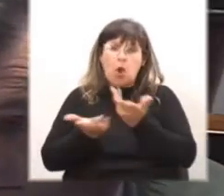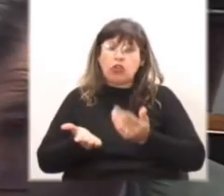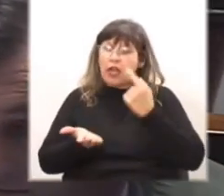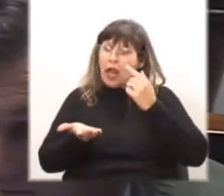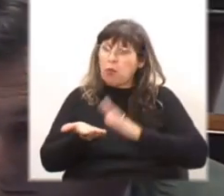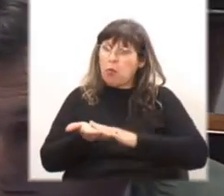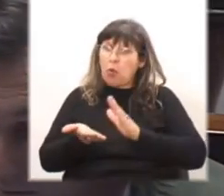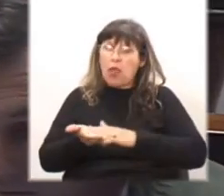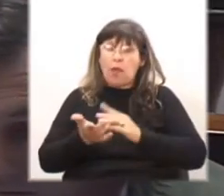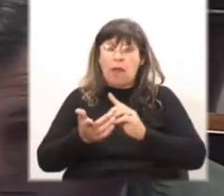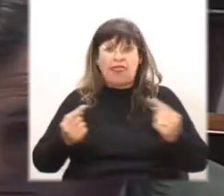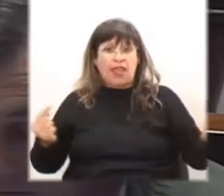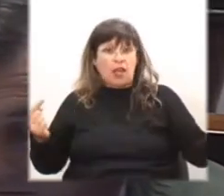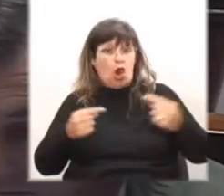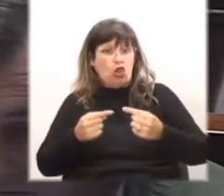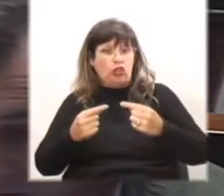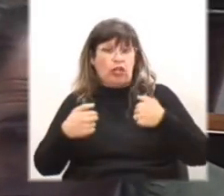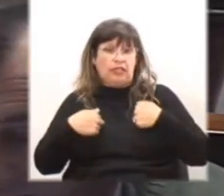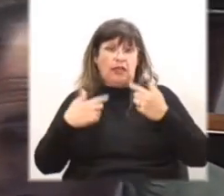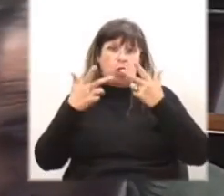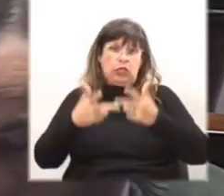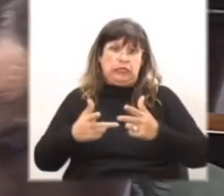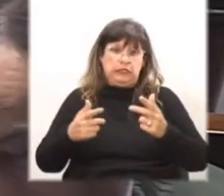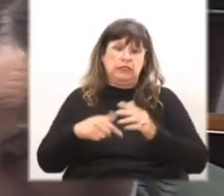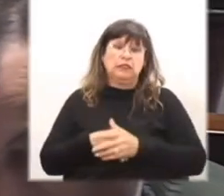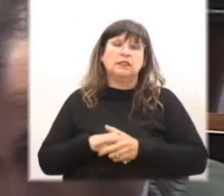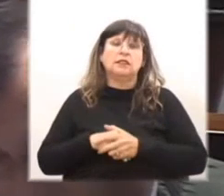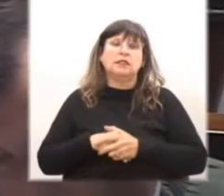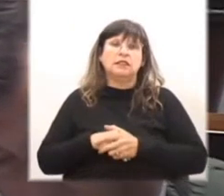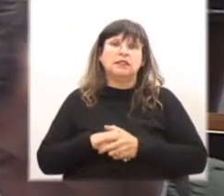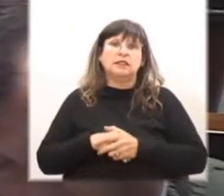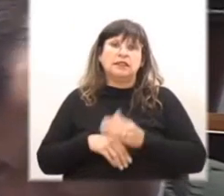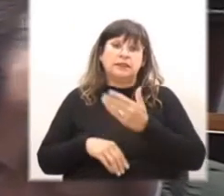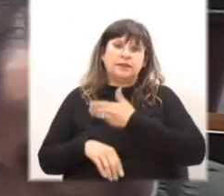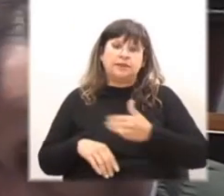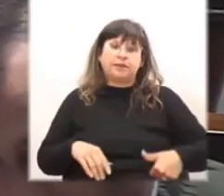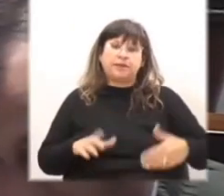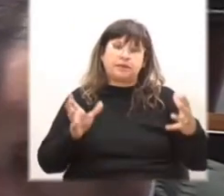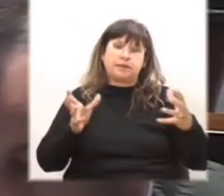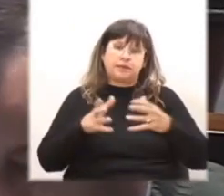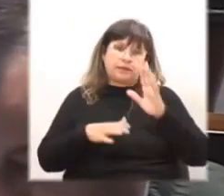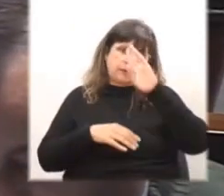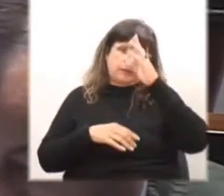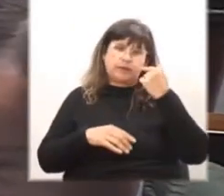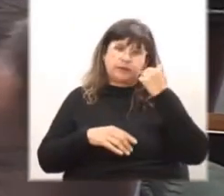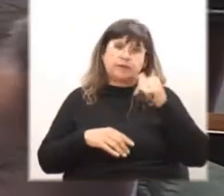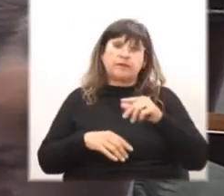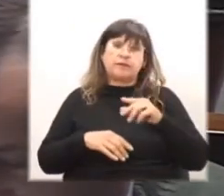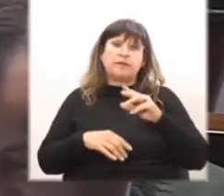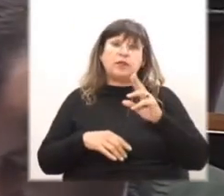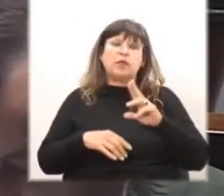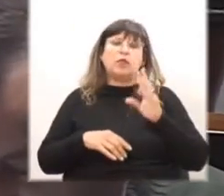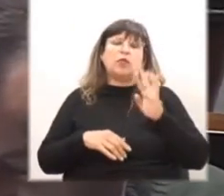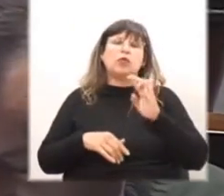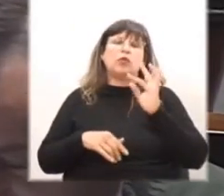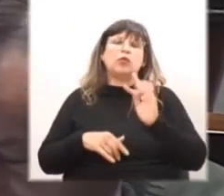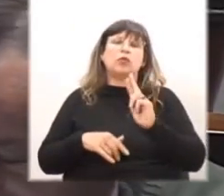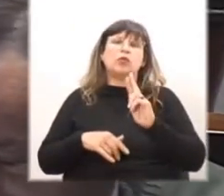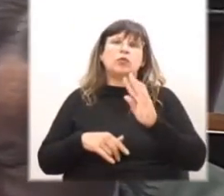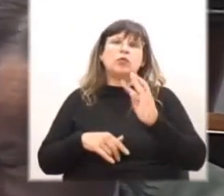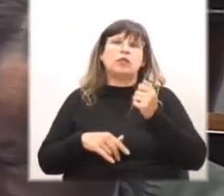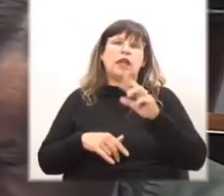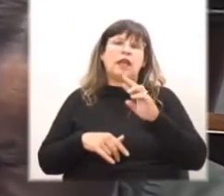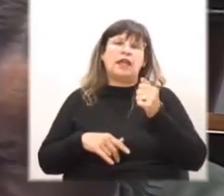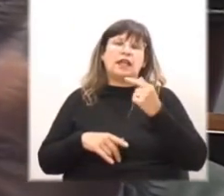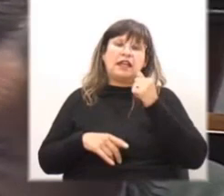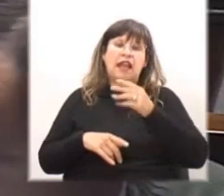estamos diciendo. El presidente de la delegación de Uruguay, el señor Burutarán, expresó en la